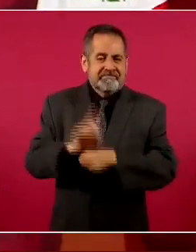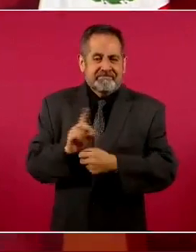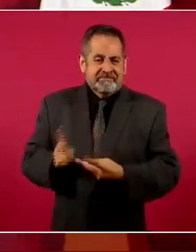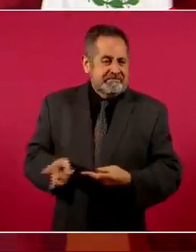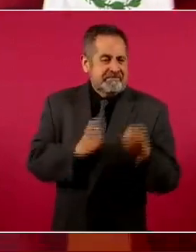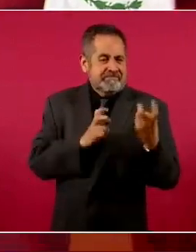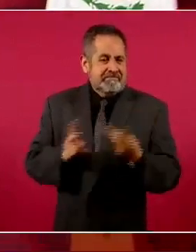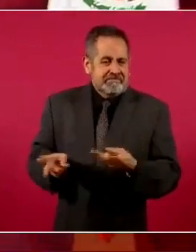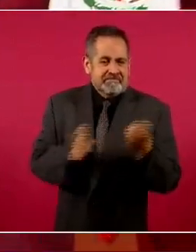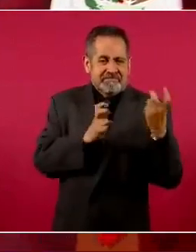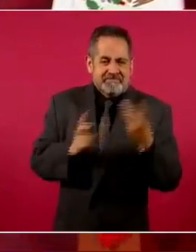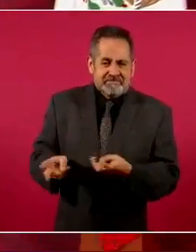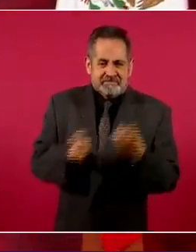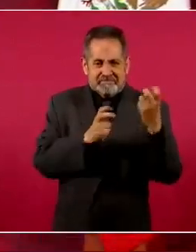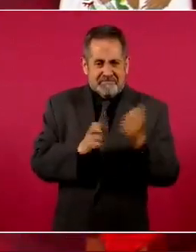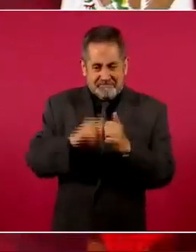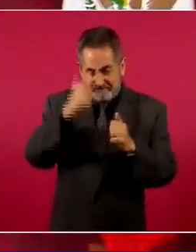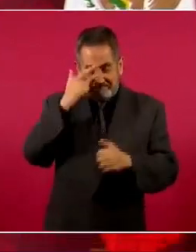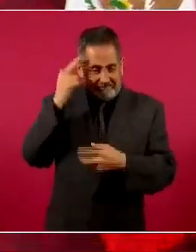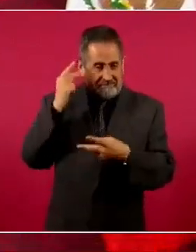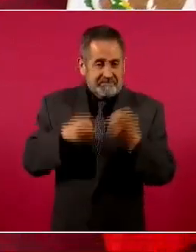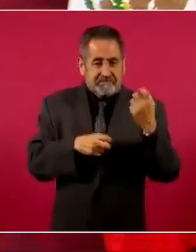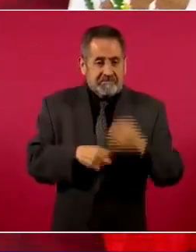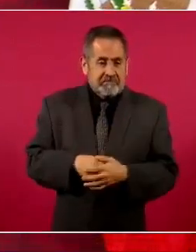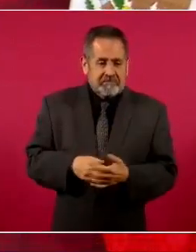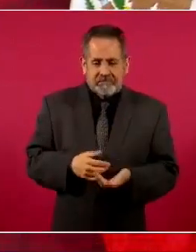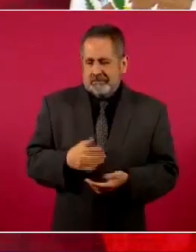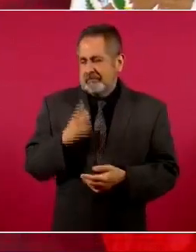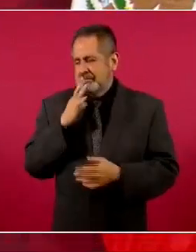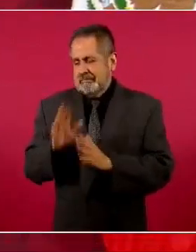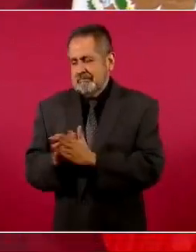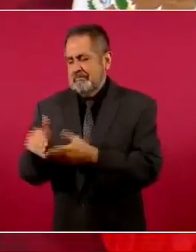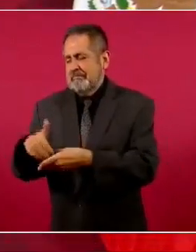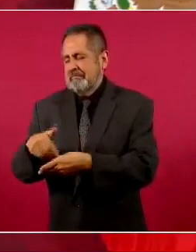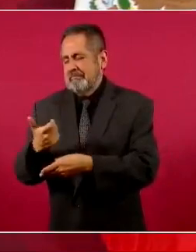de gasolinas con el huachicol?